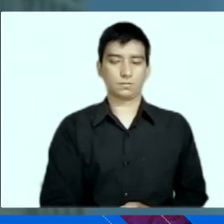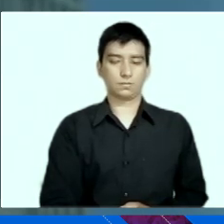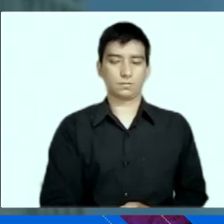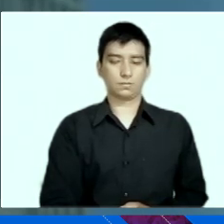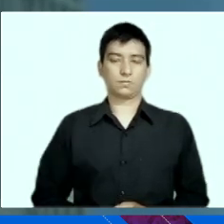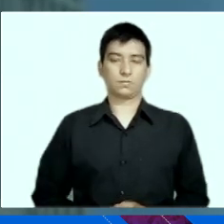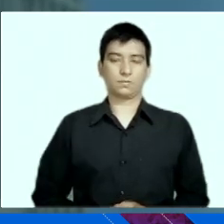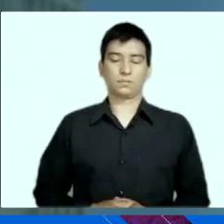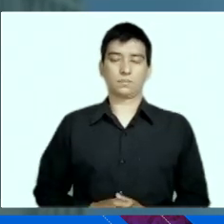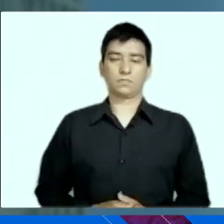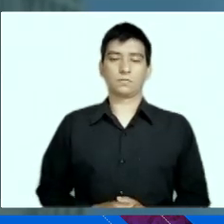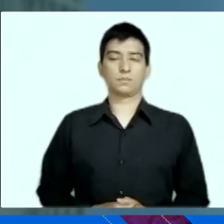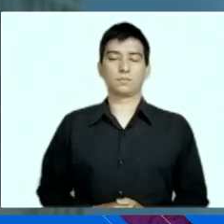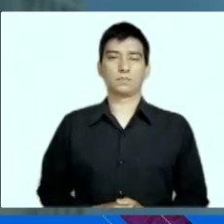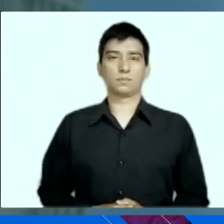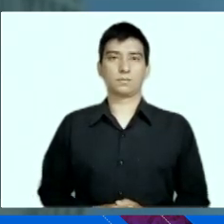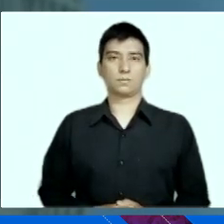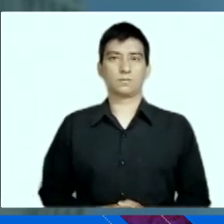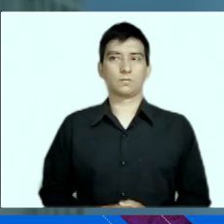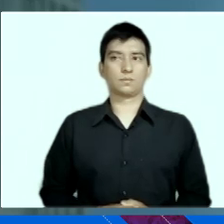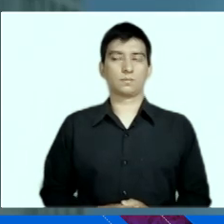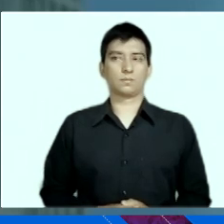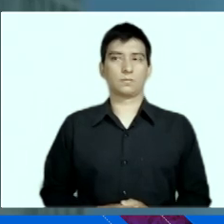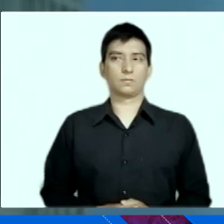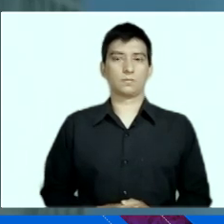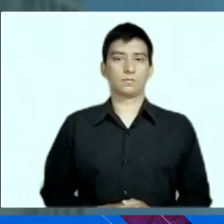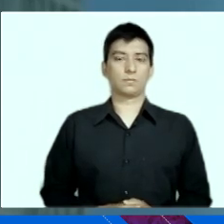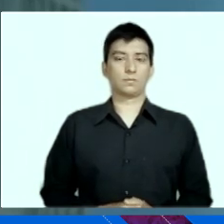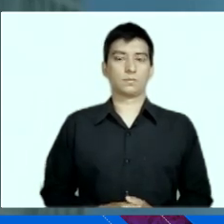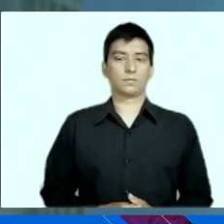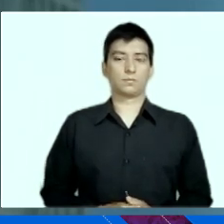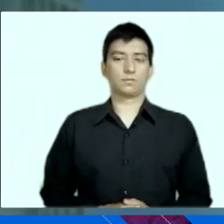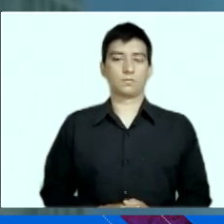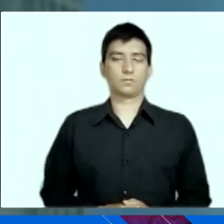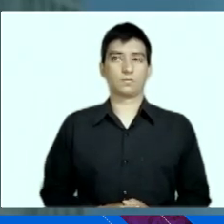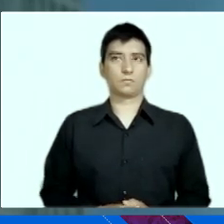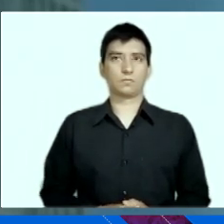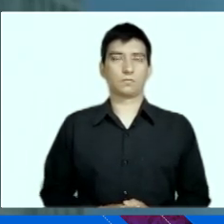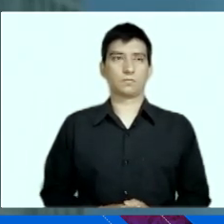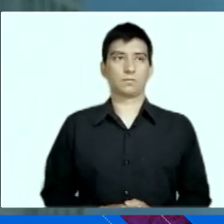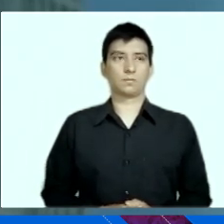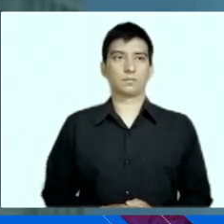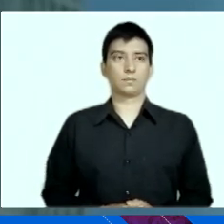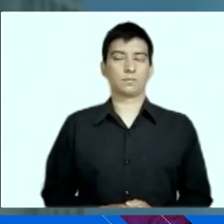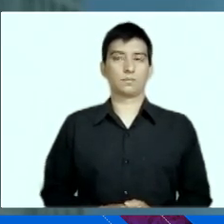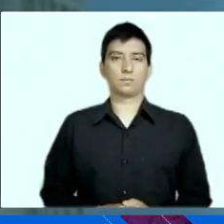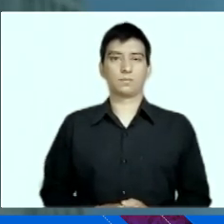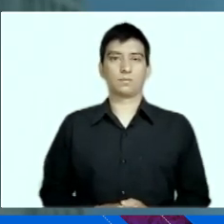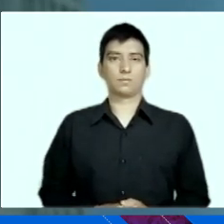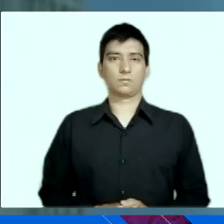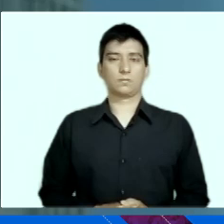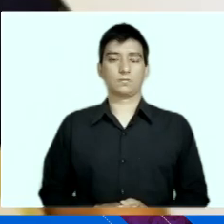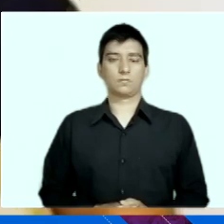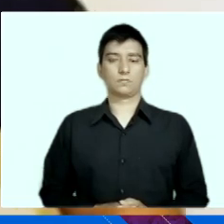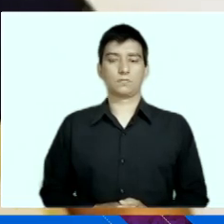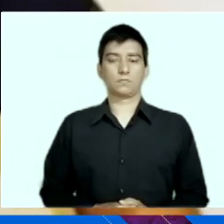cometí el peor error de mi vida al hacer lo que hice en la madrugada del 3 de julio del año 2011, al quitarle